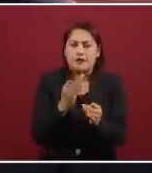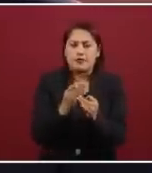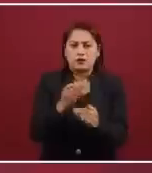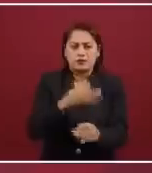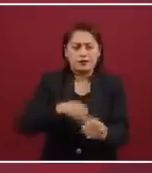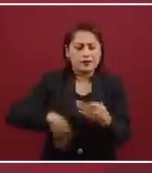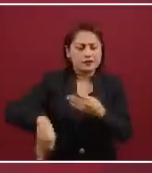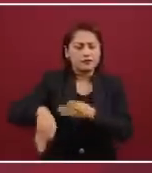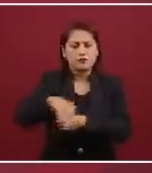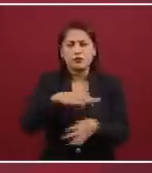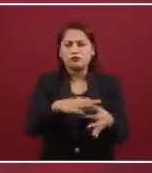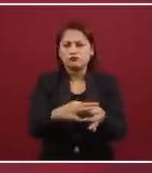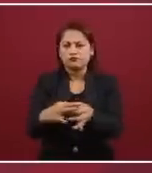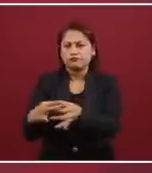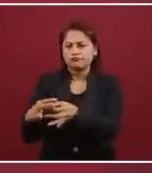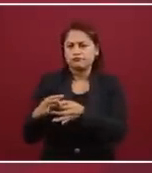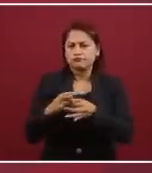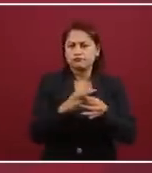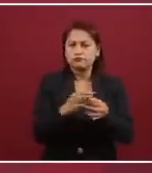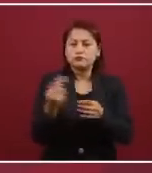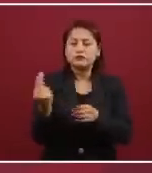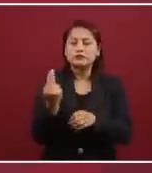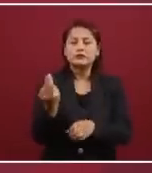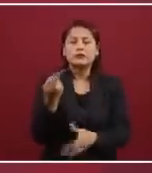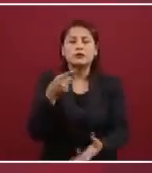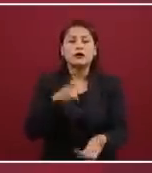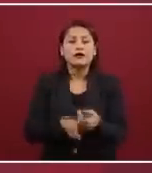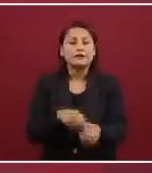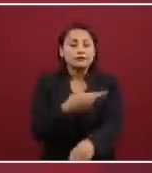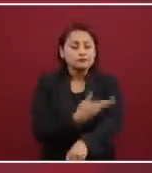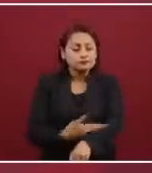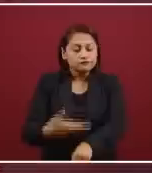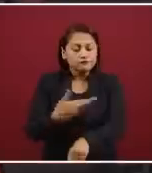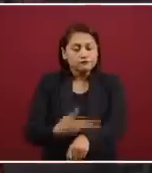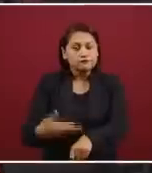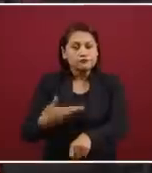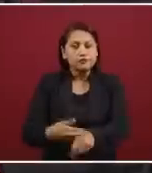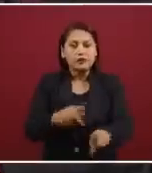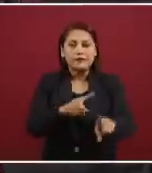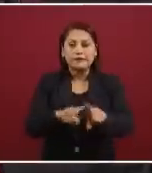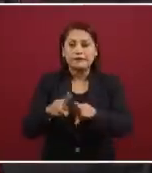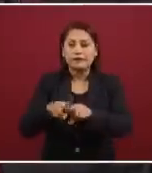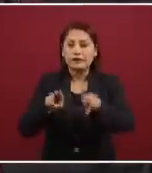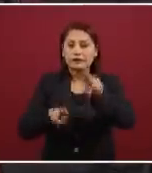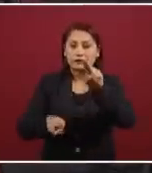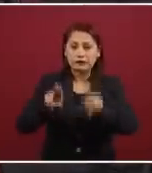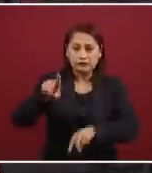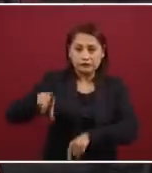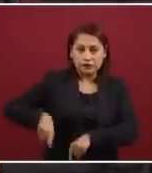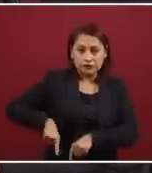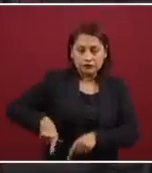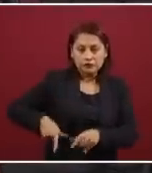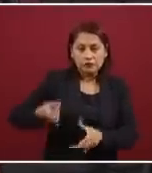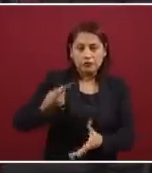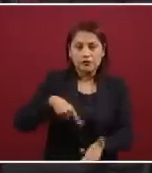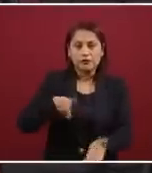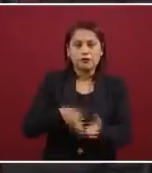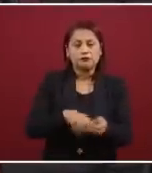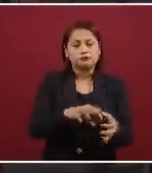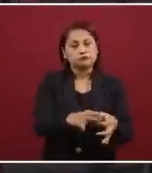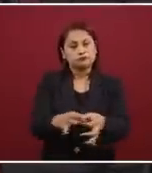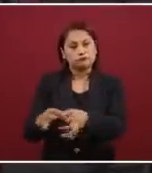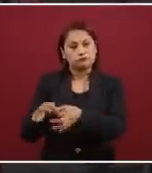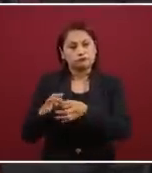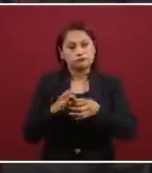esa coordinación en los tres órdenes de gobierno, en las tres ramas del gobierno, en